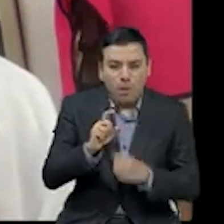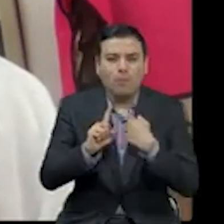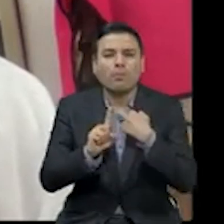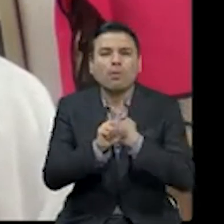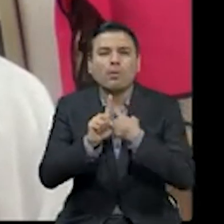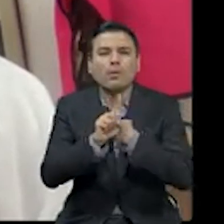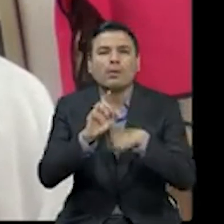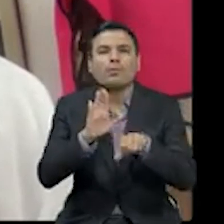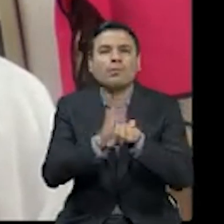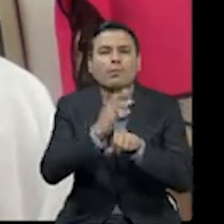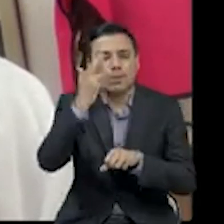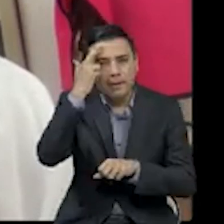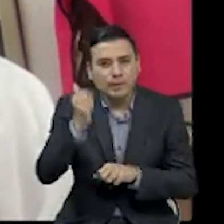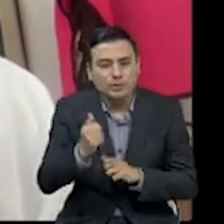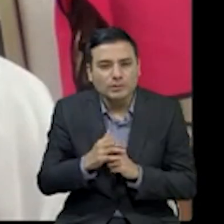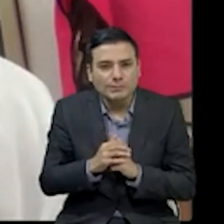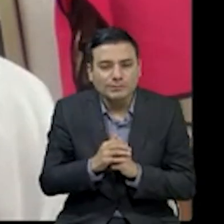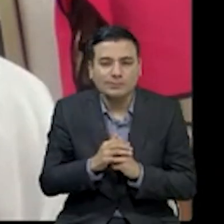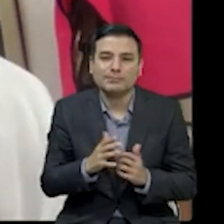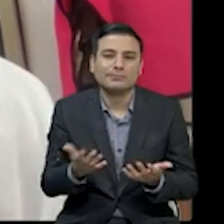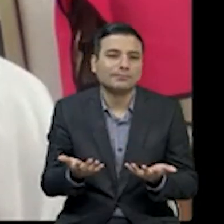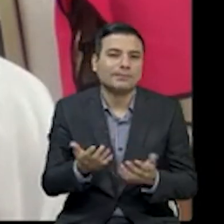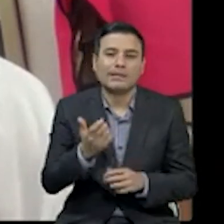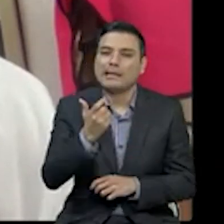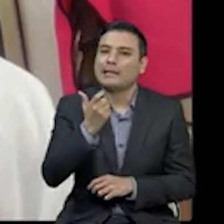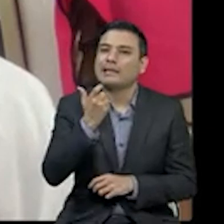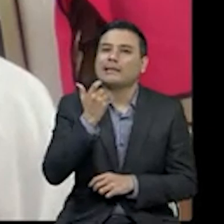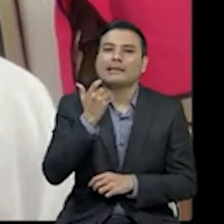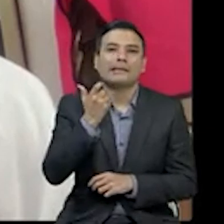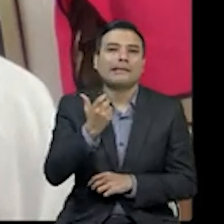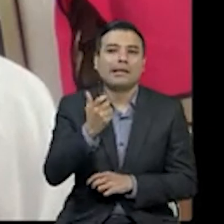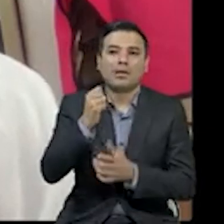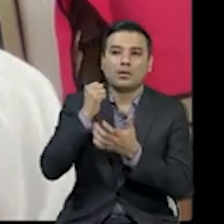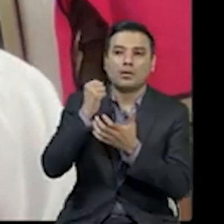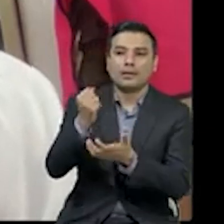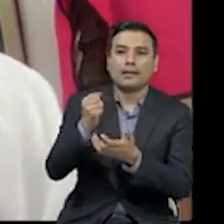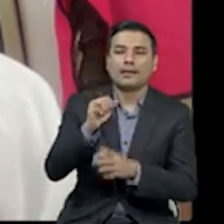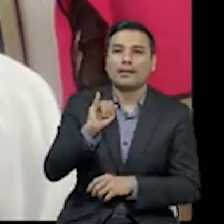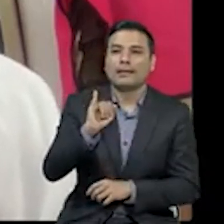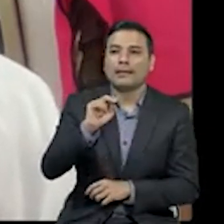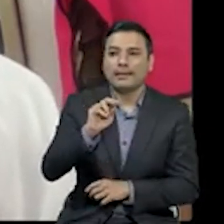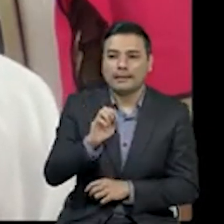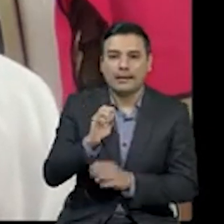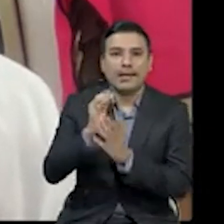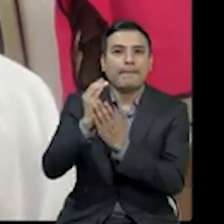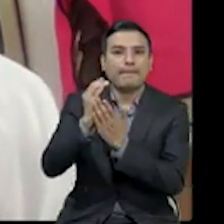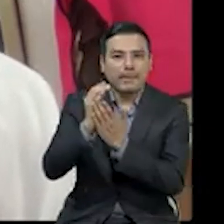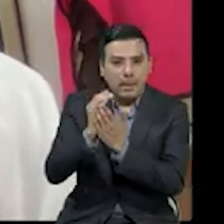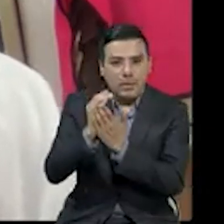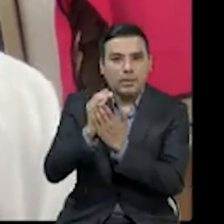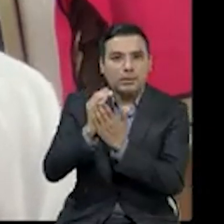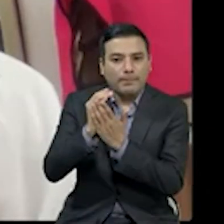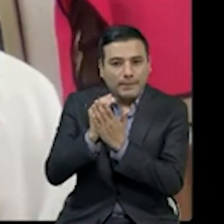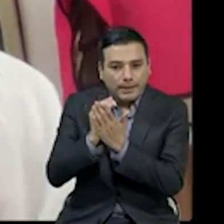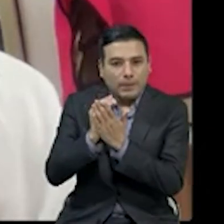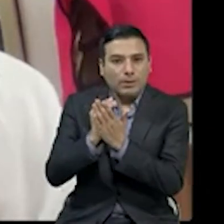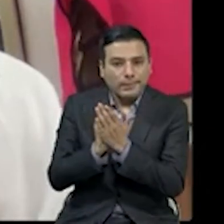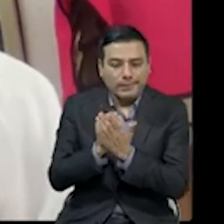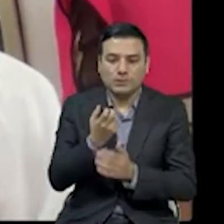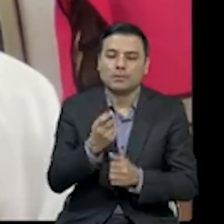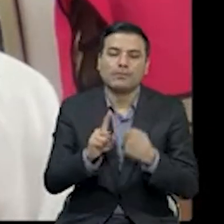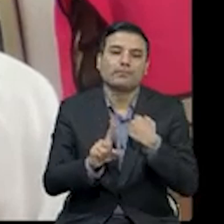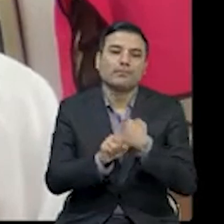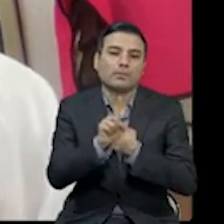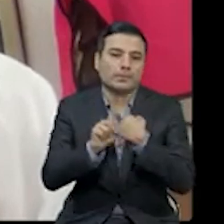consecuencias de ir intentando disminuir, acosando y debilitando a la autoridad electoral. Aquí están las